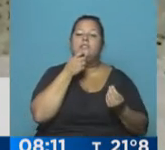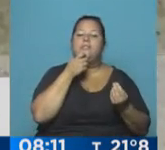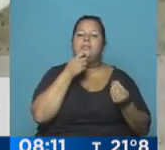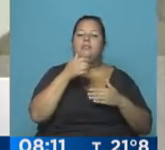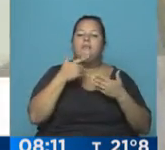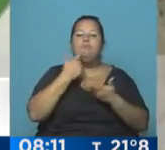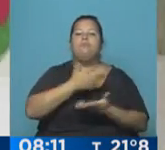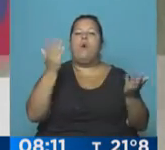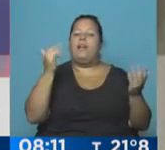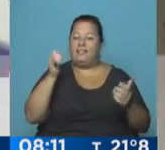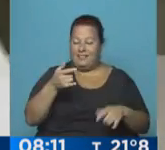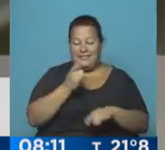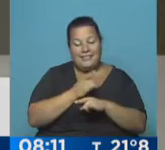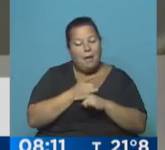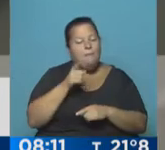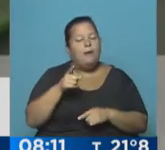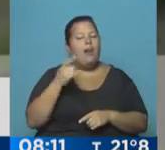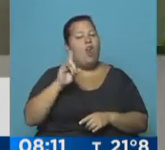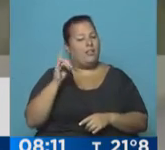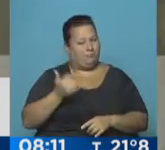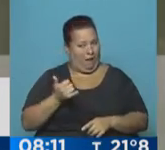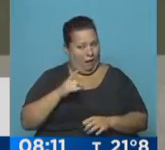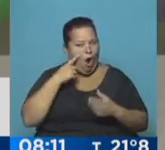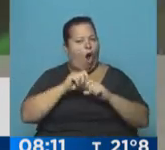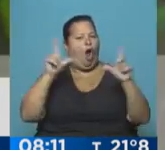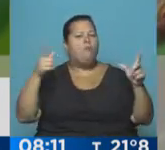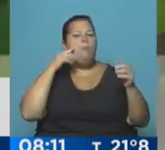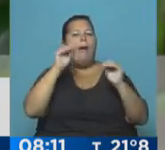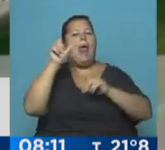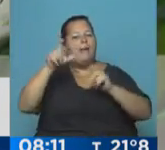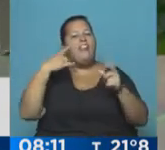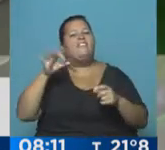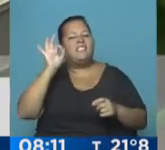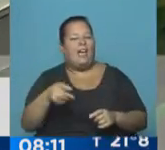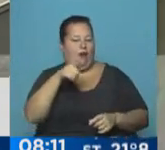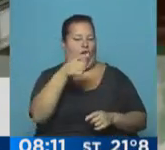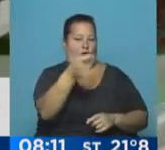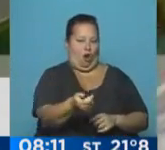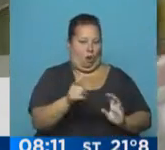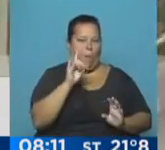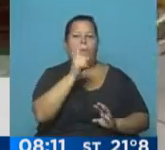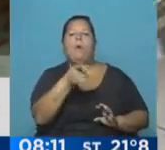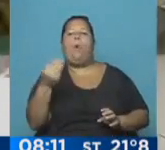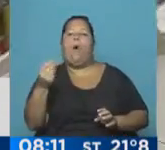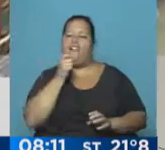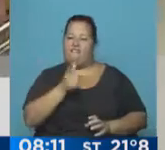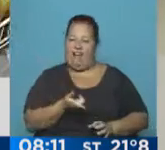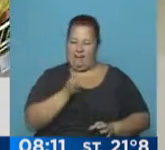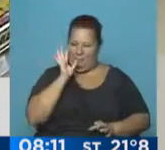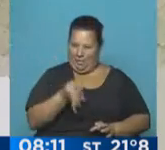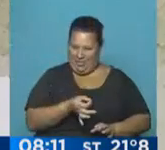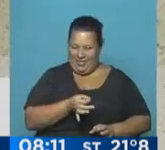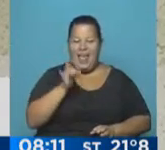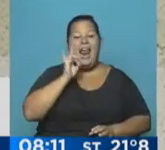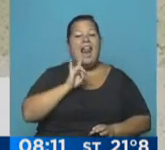la exposición de los mismos, que siempre es un dato no menor. Cómo se exponen, sí, los precios cuidados para que la gente tenga acceso y pueda identificarlos con facilidad. Mira, la